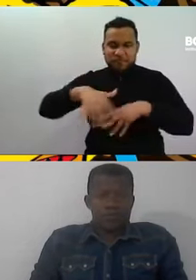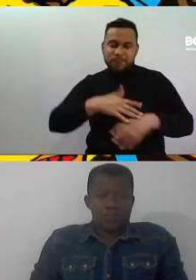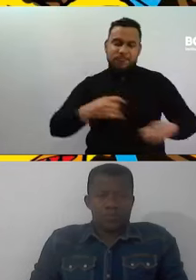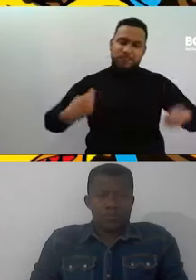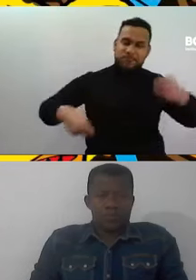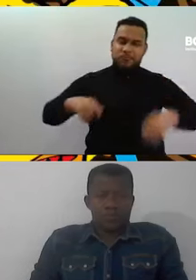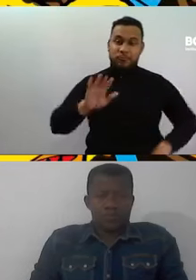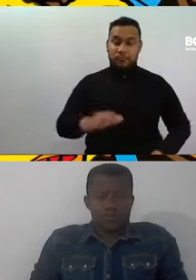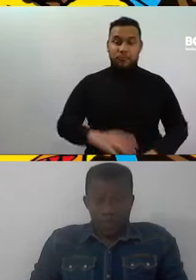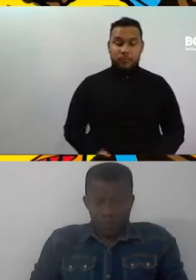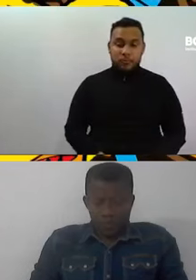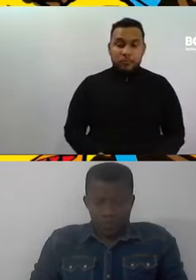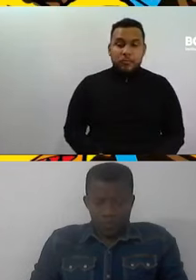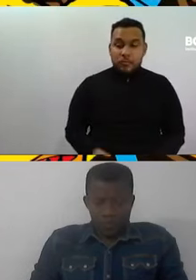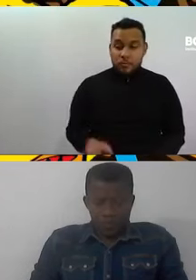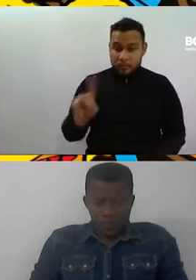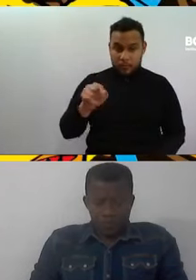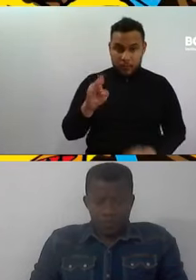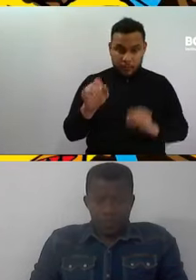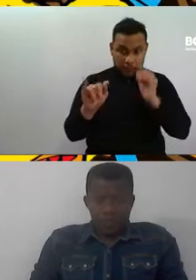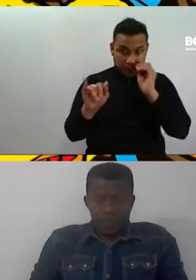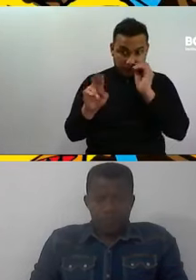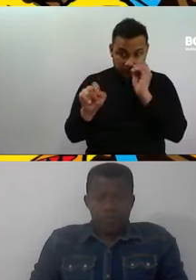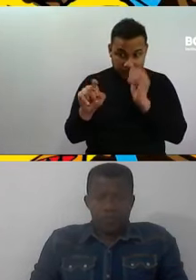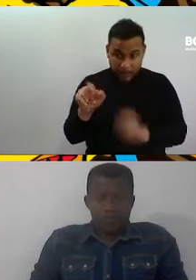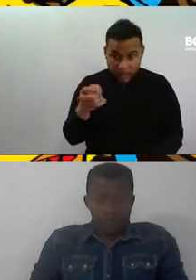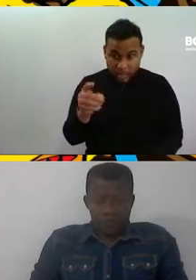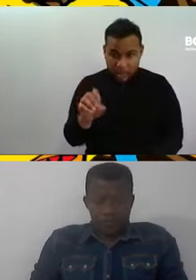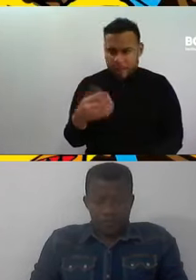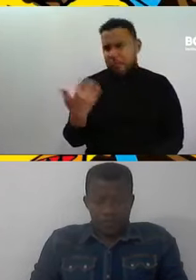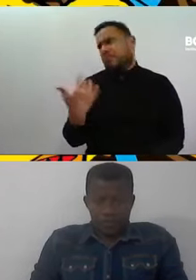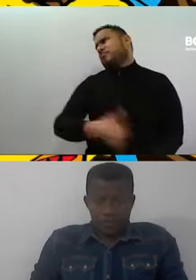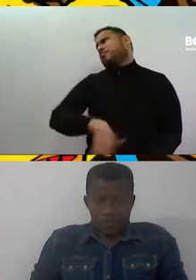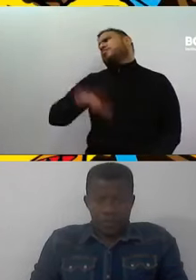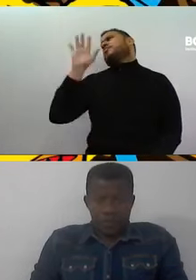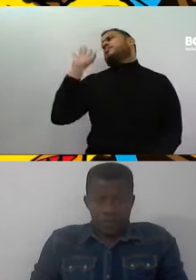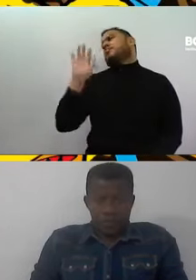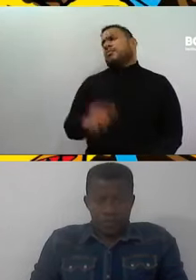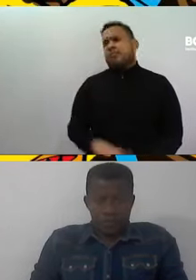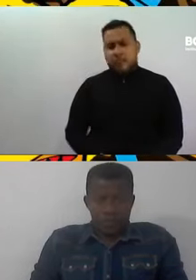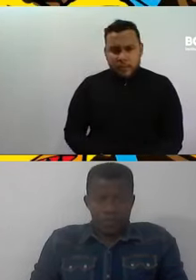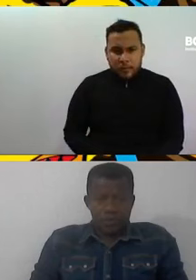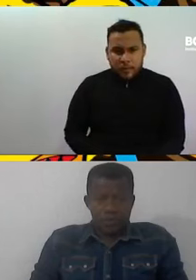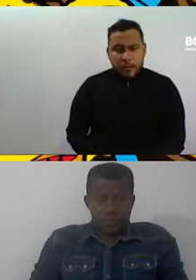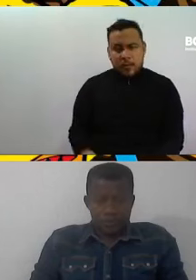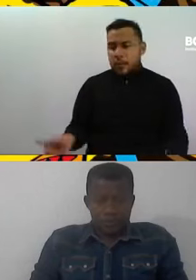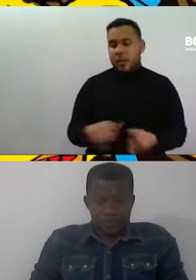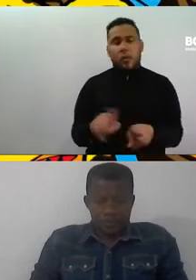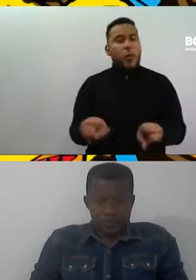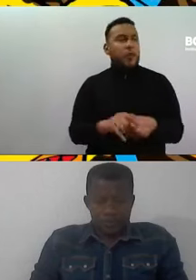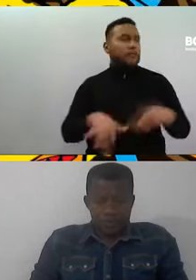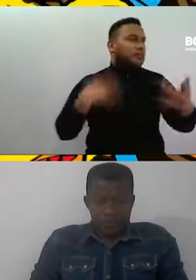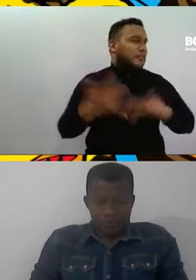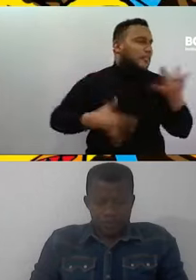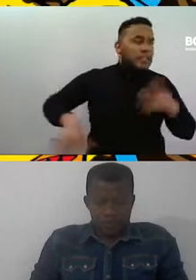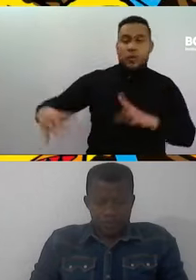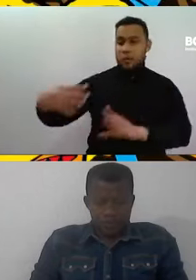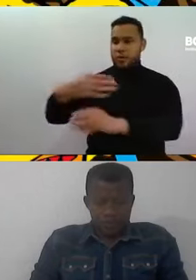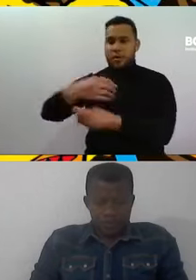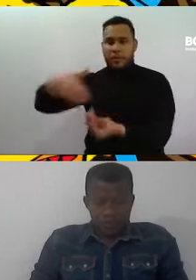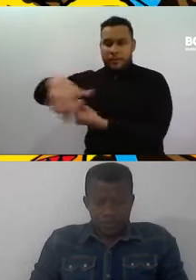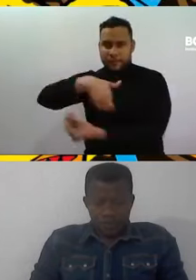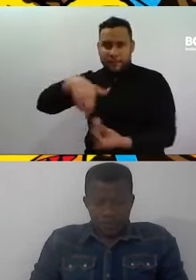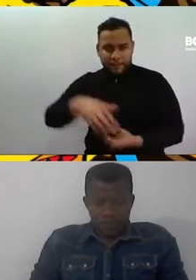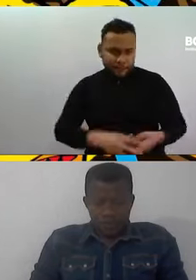Sebastián Salgado, hombre, jacarandosidad de una noche en Palenque. El tambor repica y pica